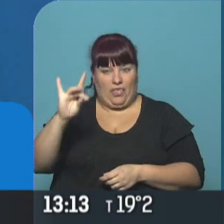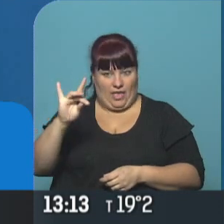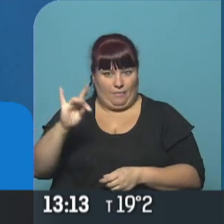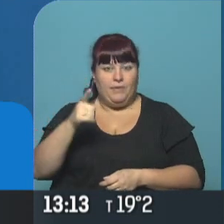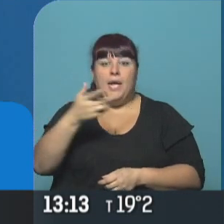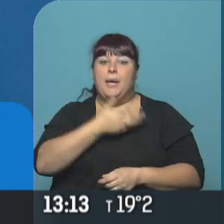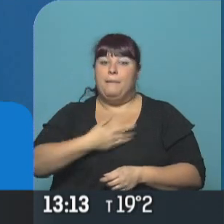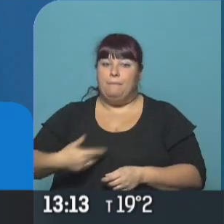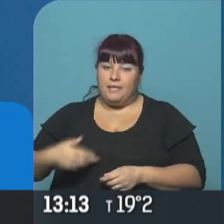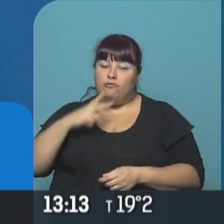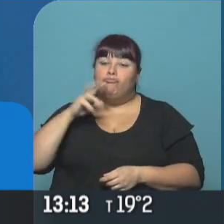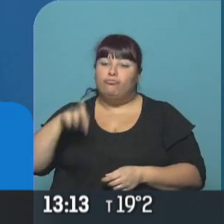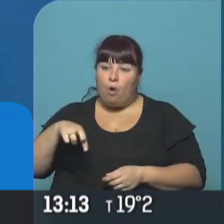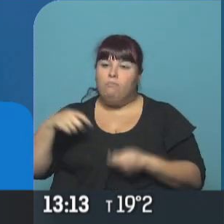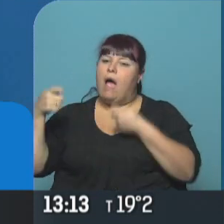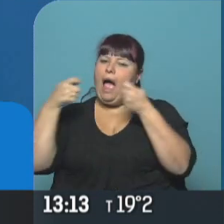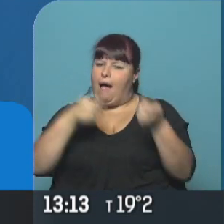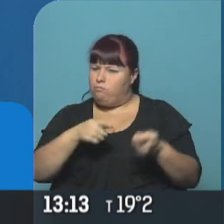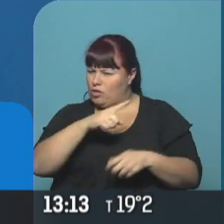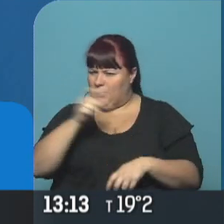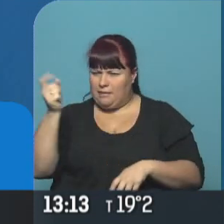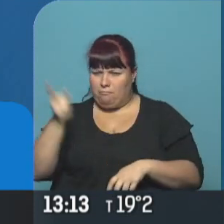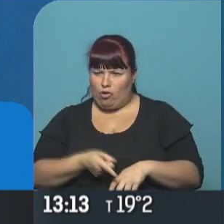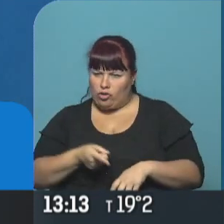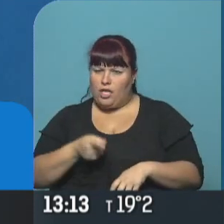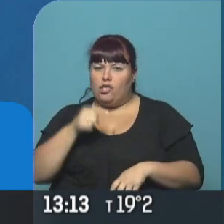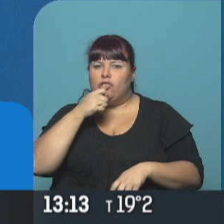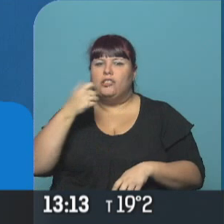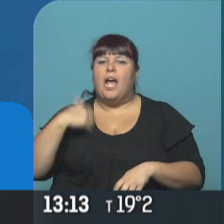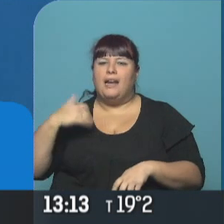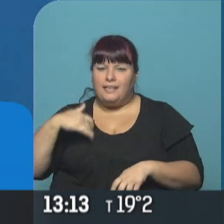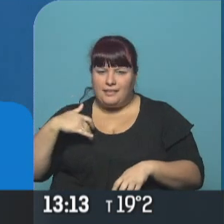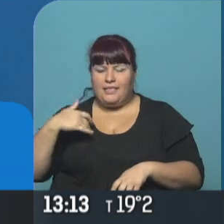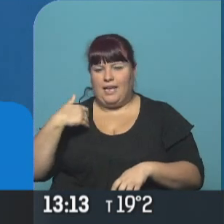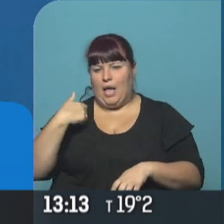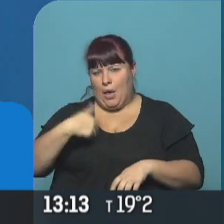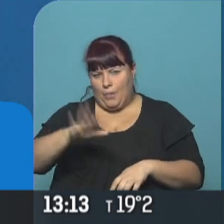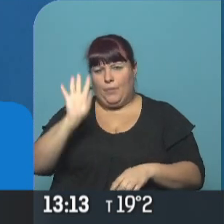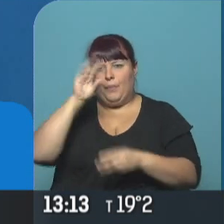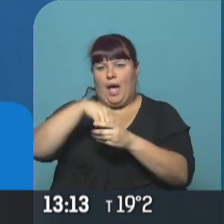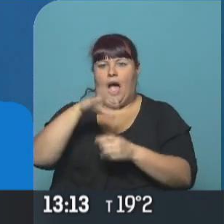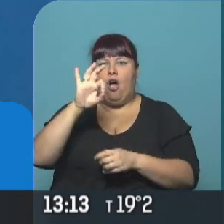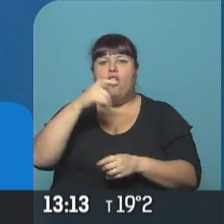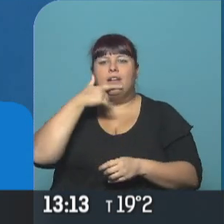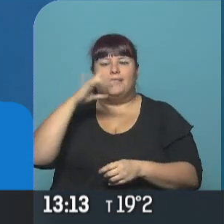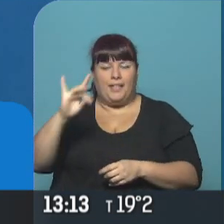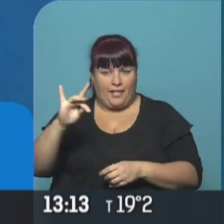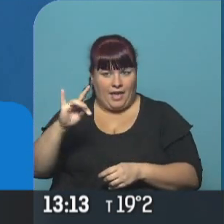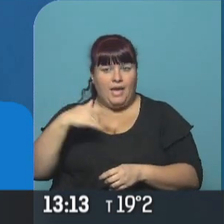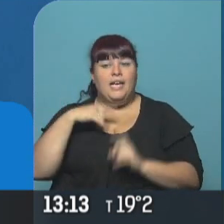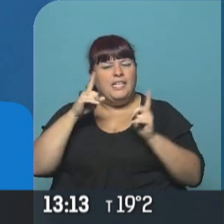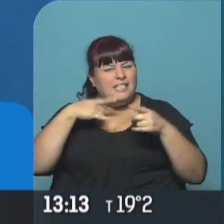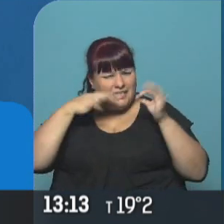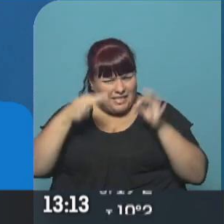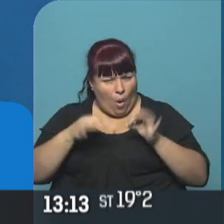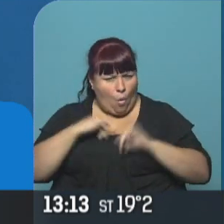El presidente Trump apoya 100% el hecho de que Argentina pase a ser parte de la OECD y les quiero